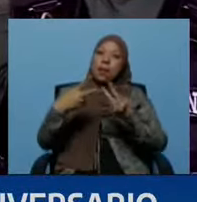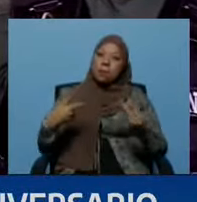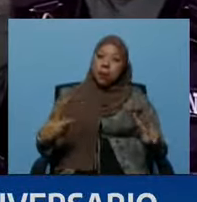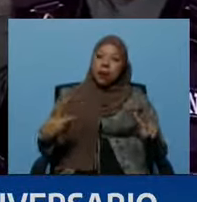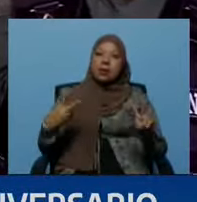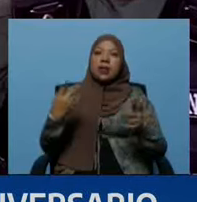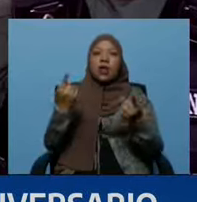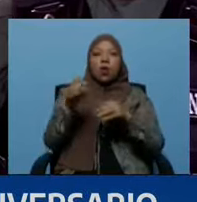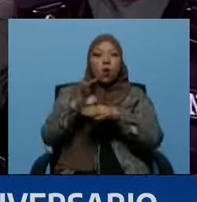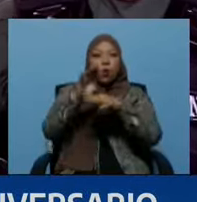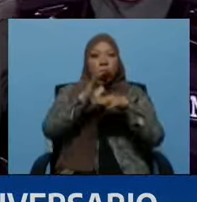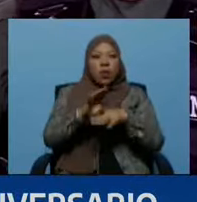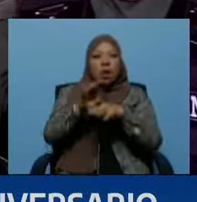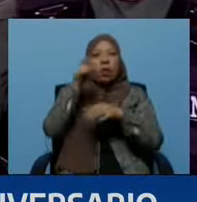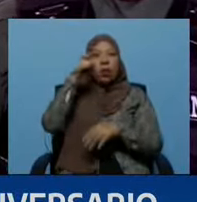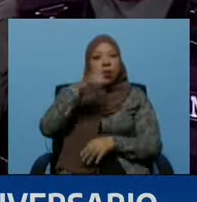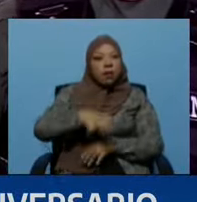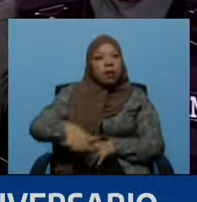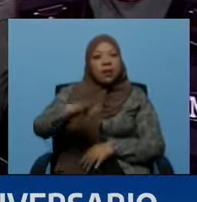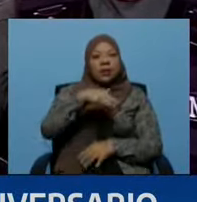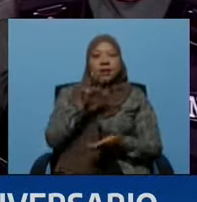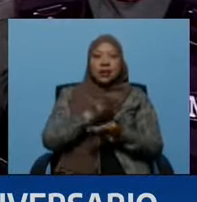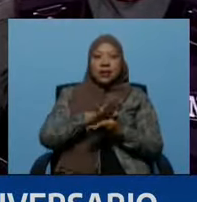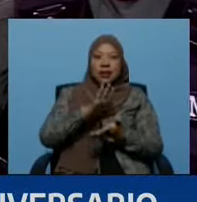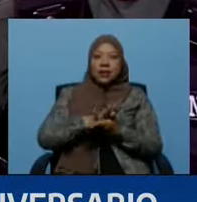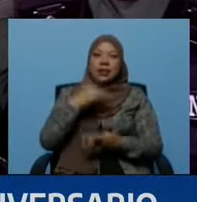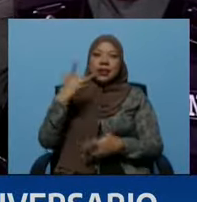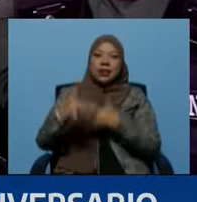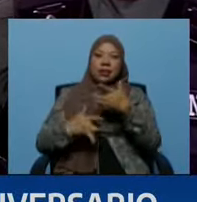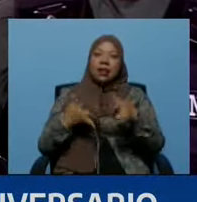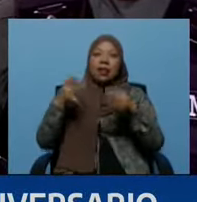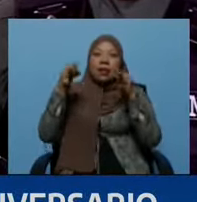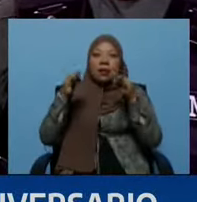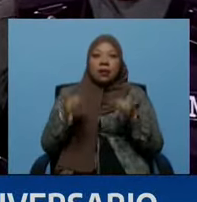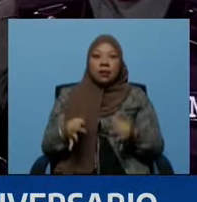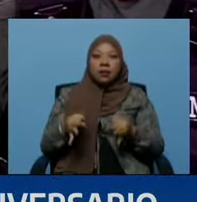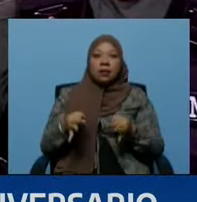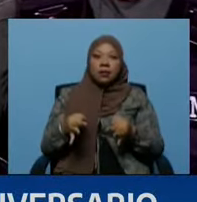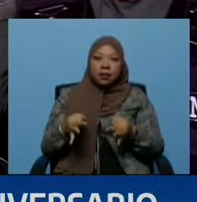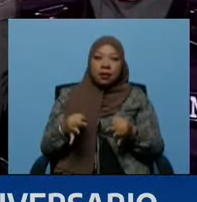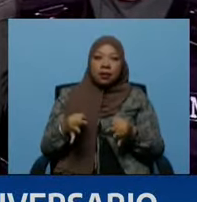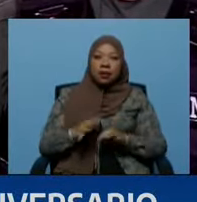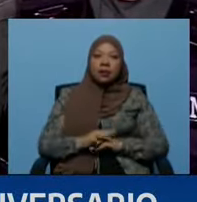la protección del pueblo, la tranquilidad, la seguridad